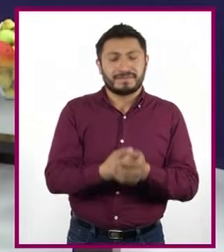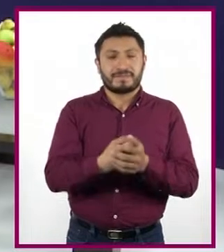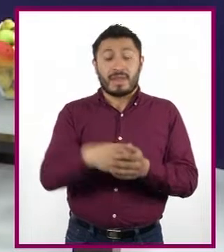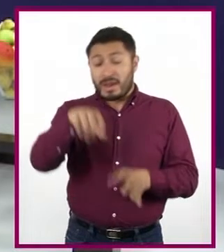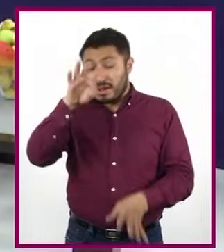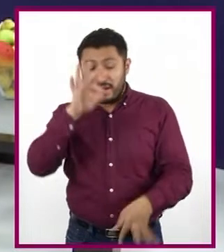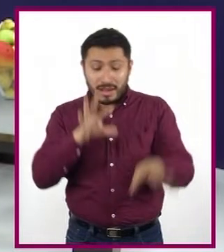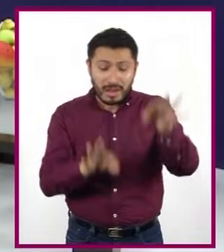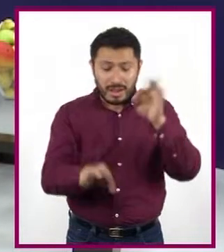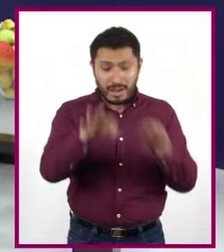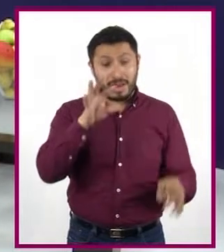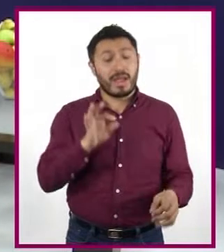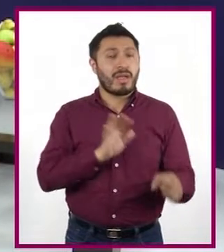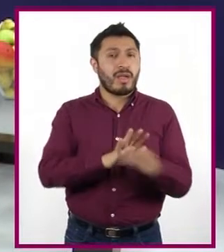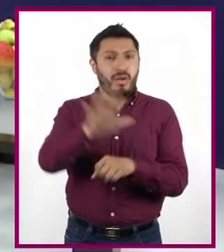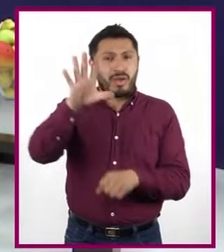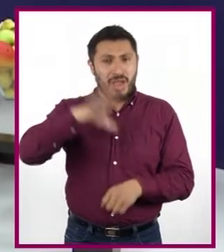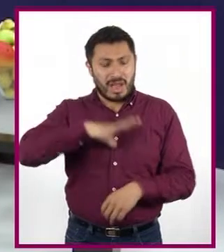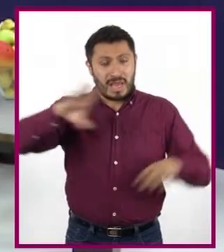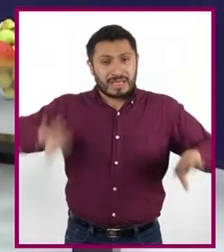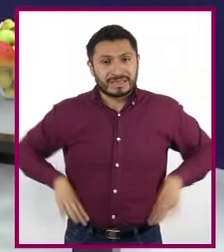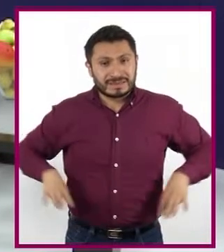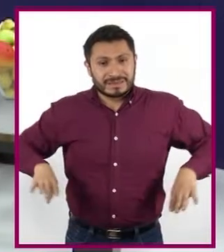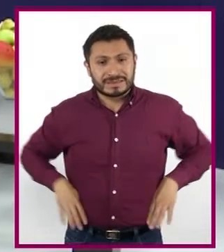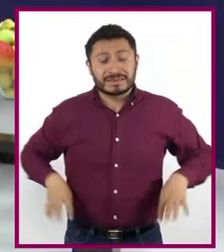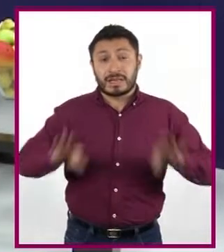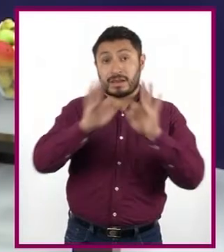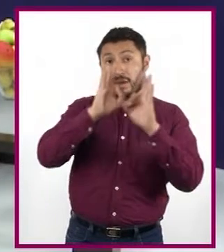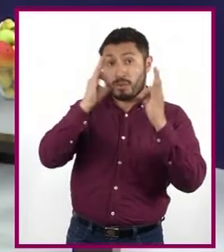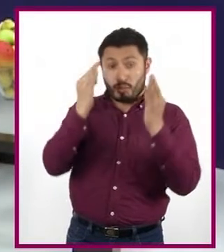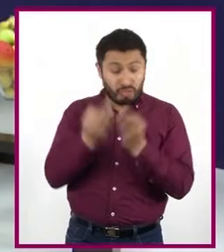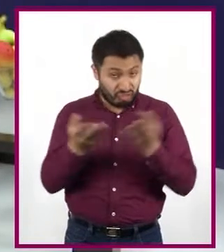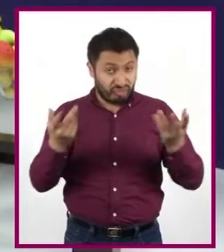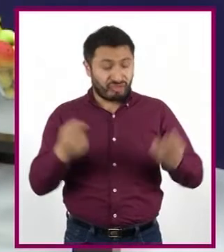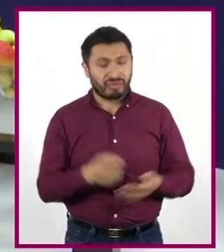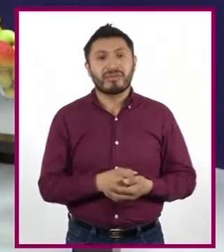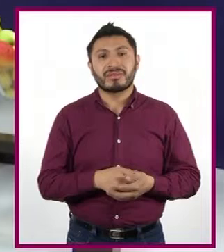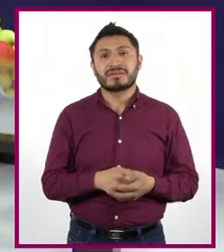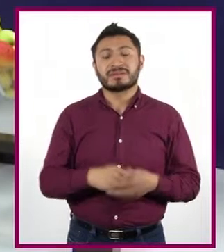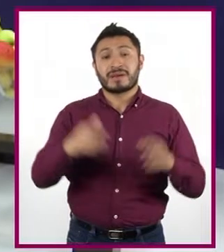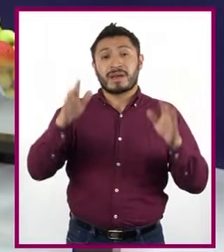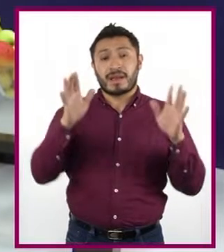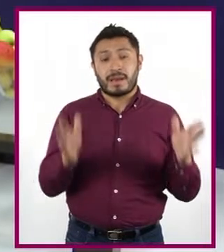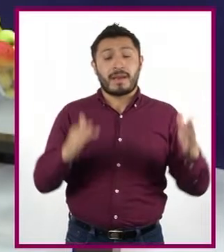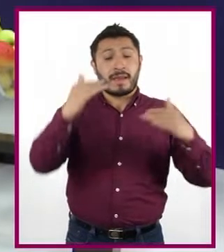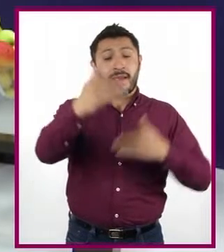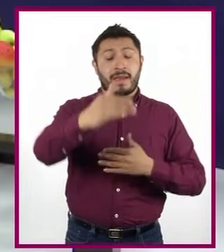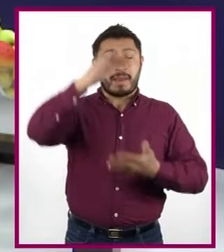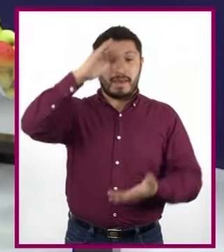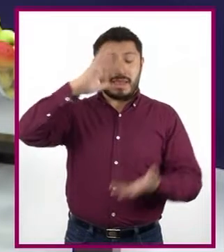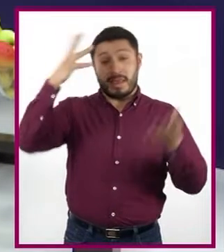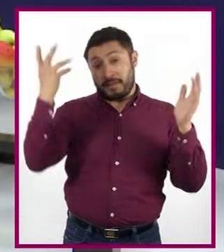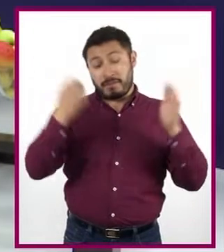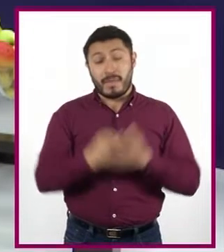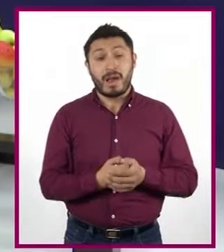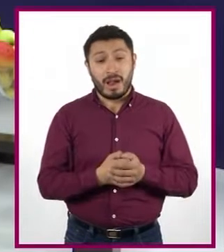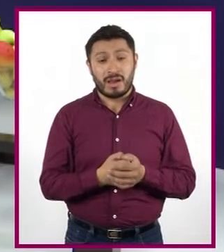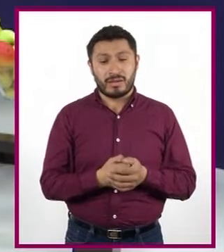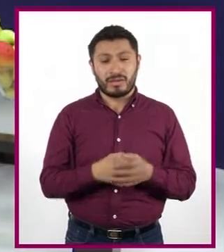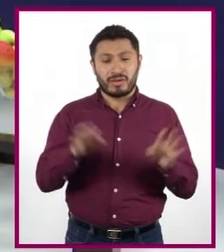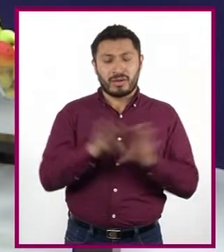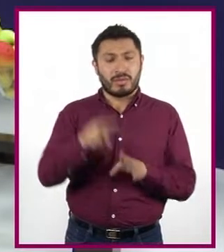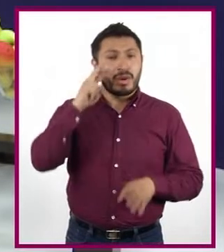seleccionan para elegir aquellos que tienen características de forma, ¿no? Tamaño, que los hacen